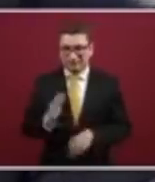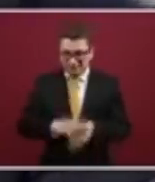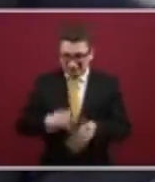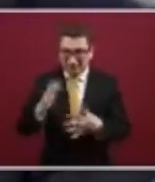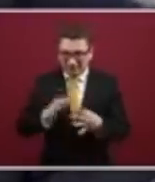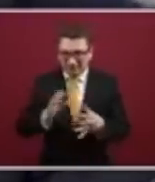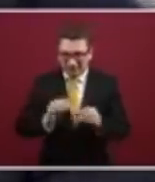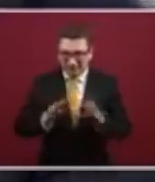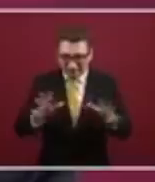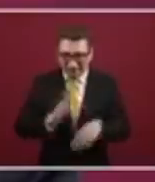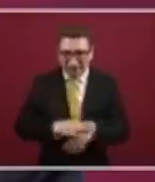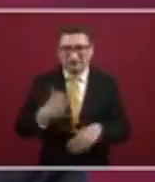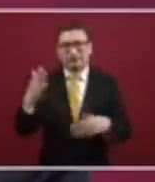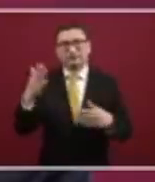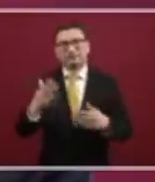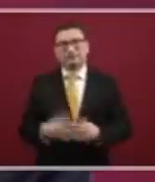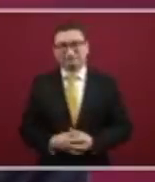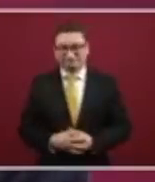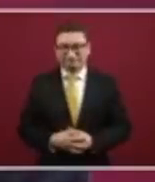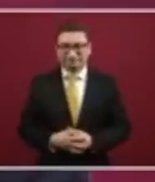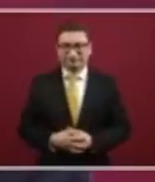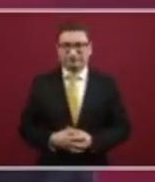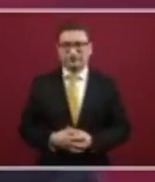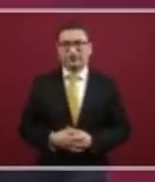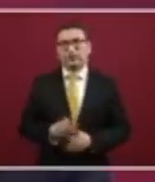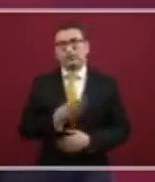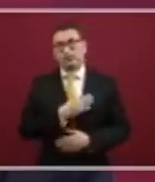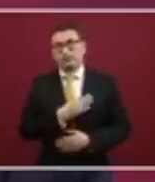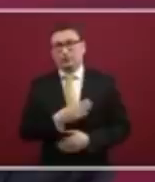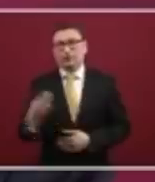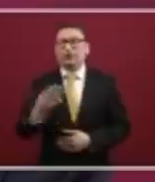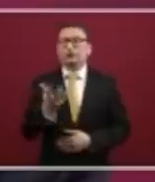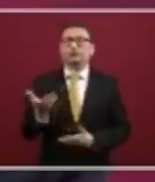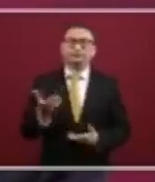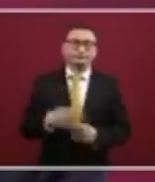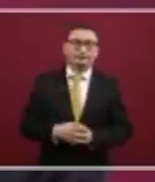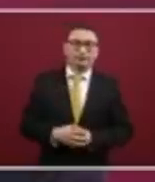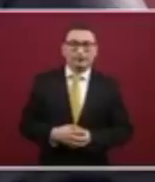específico todavía? Bueno, a los